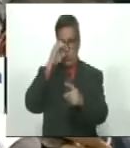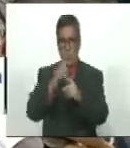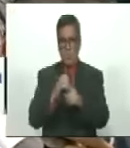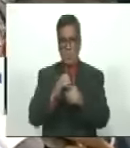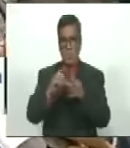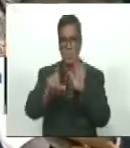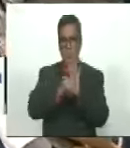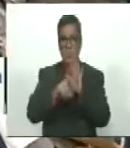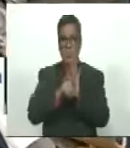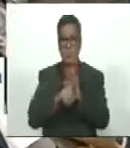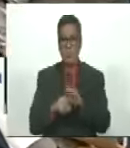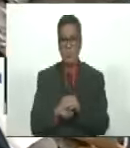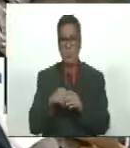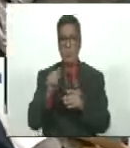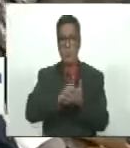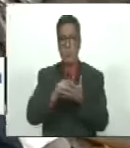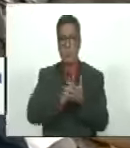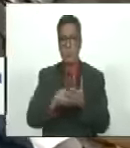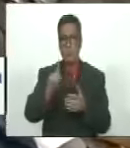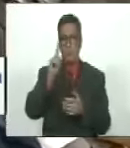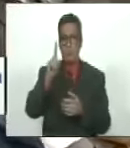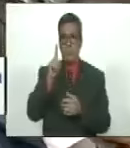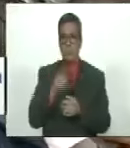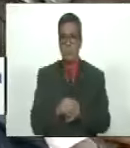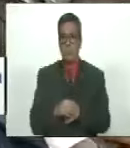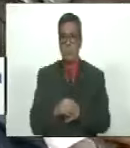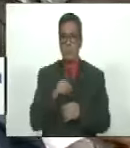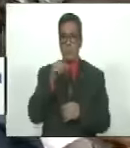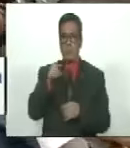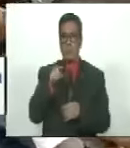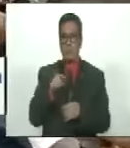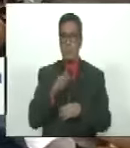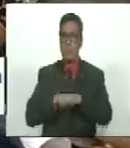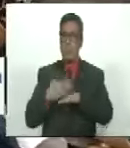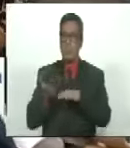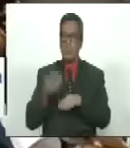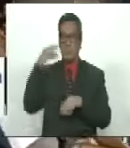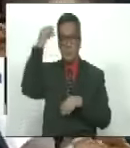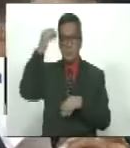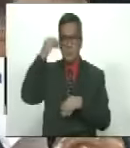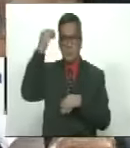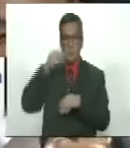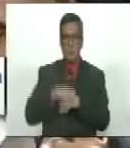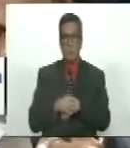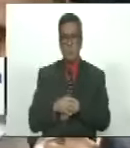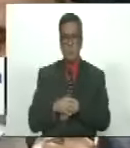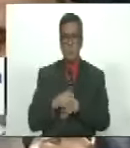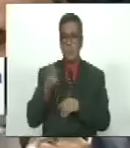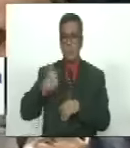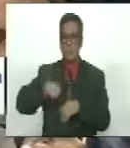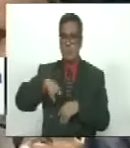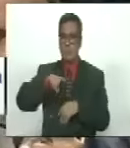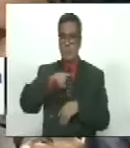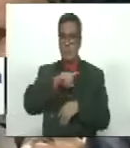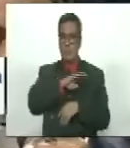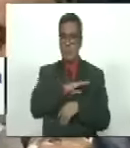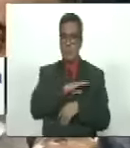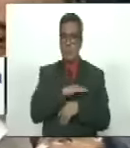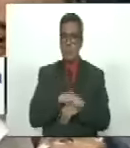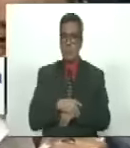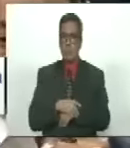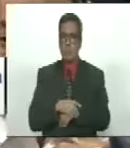ley. Artículo 1. Y es porque considero que nosotros